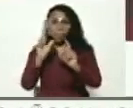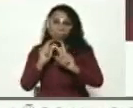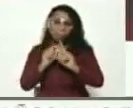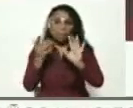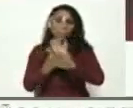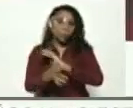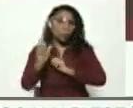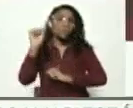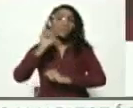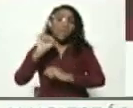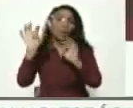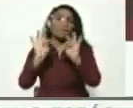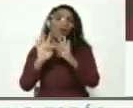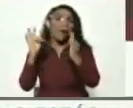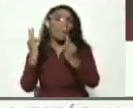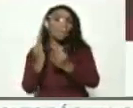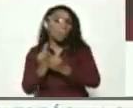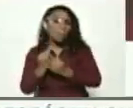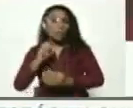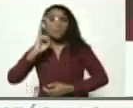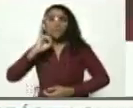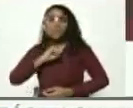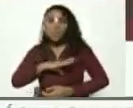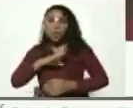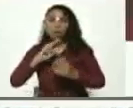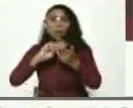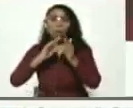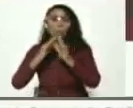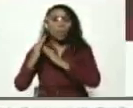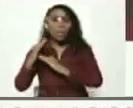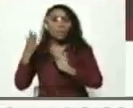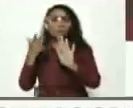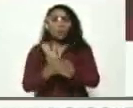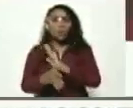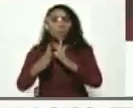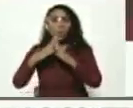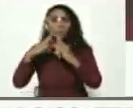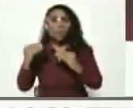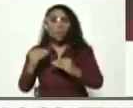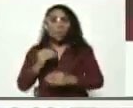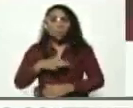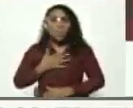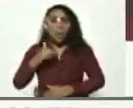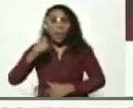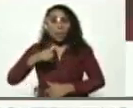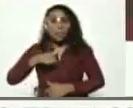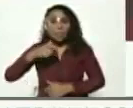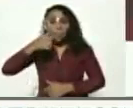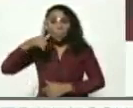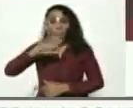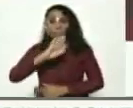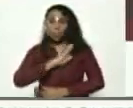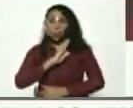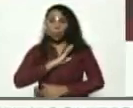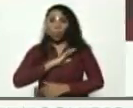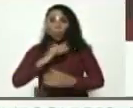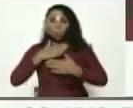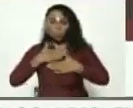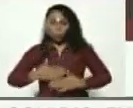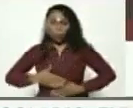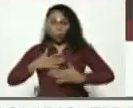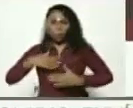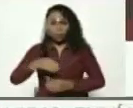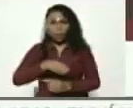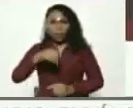por una familia, un clan y una comunidad, sobre todo por este pueblo al que pertenezco en cuerpo y alma,